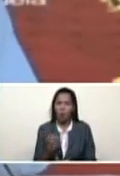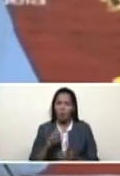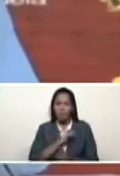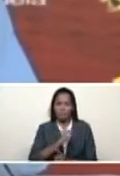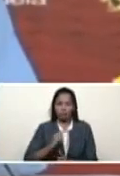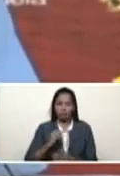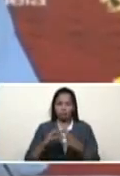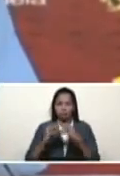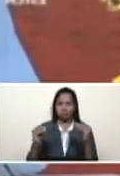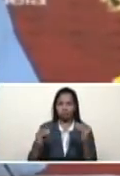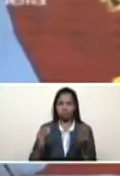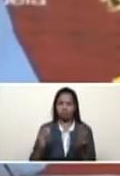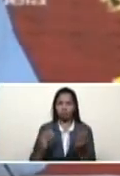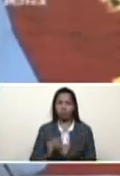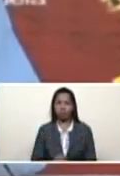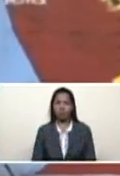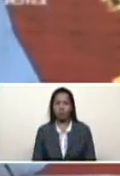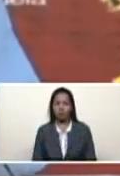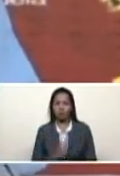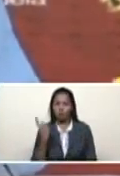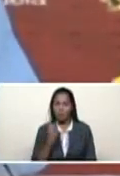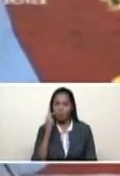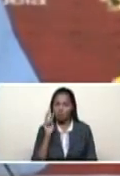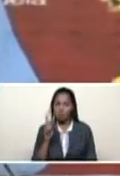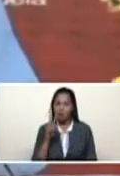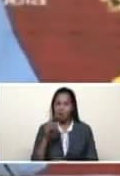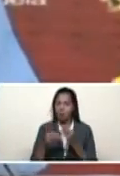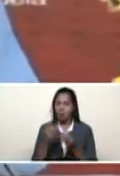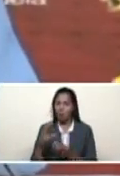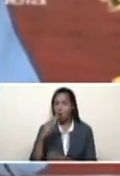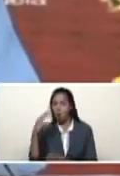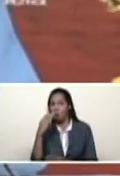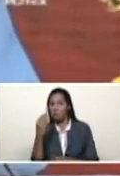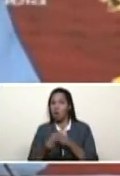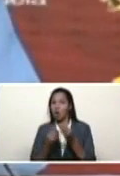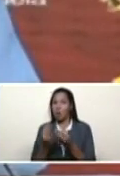Privatizan. Nada más vean el modelo en Colombia.